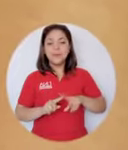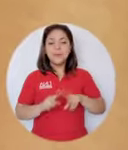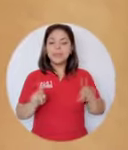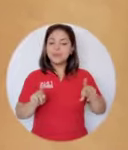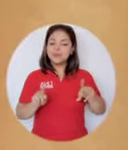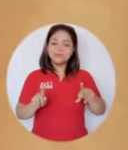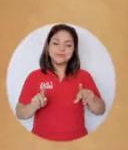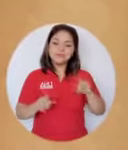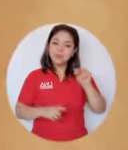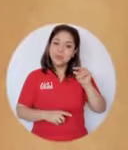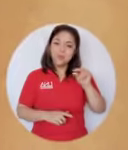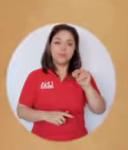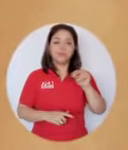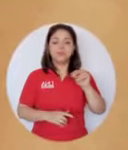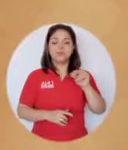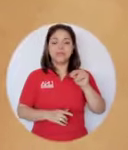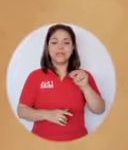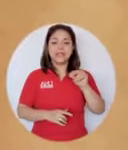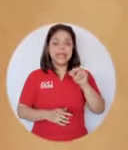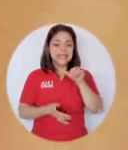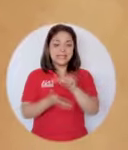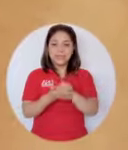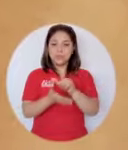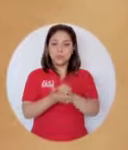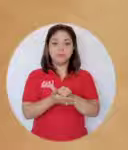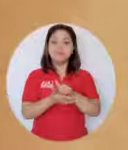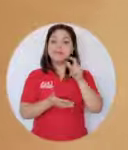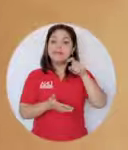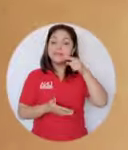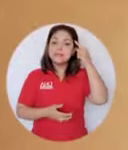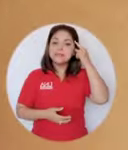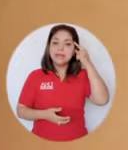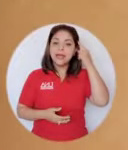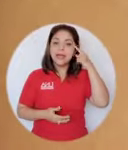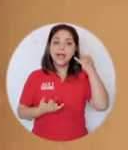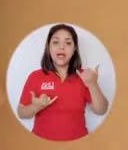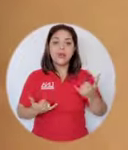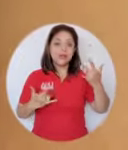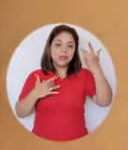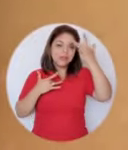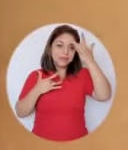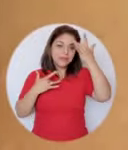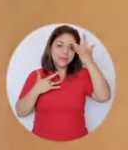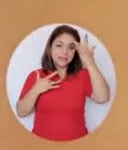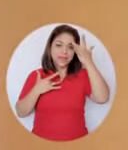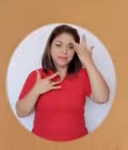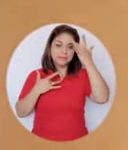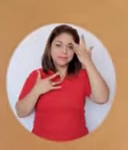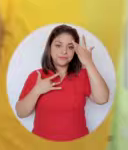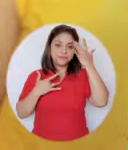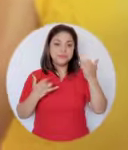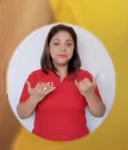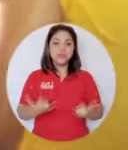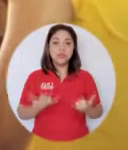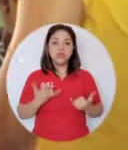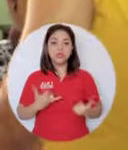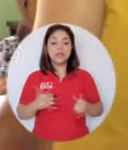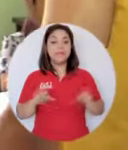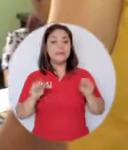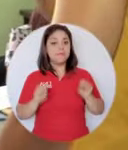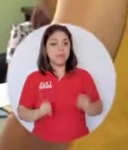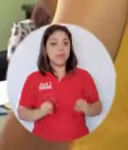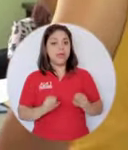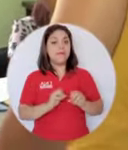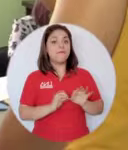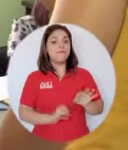eso, es precisamente todo lo que significan los cuadros de enfermedad actuales y lo que podría significar